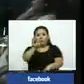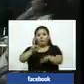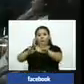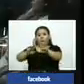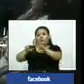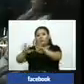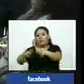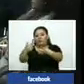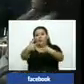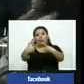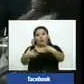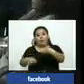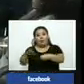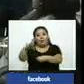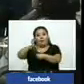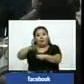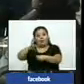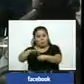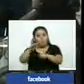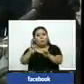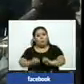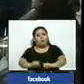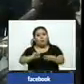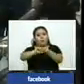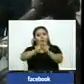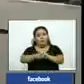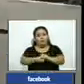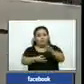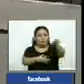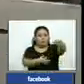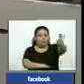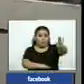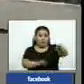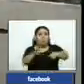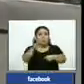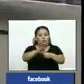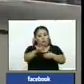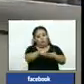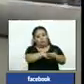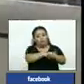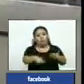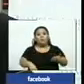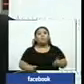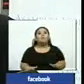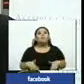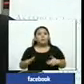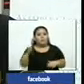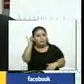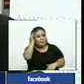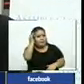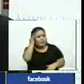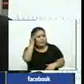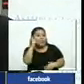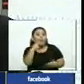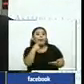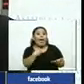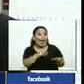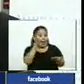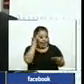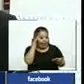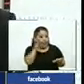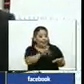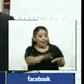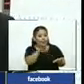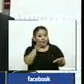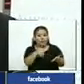del Código Electoral que permite ese cambio en la manera de ejercer el sufragio. Mayor conocimiento de por quién votar. Es decir,